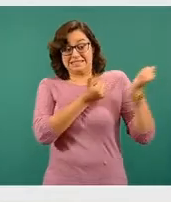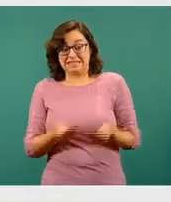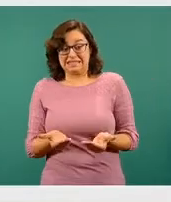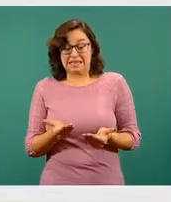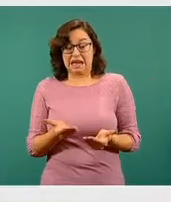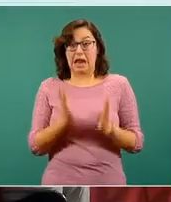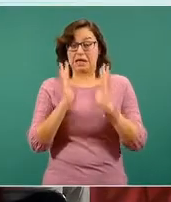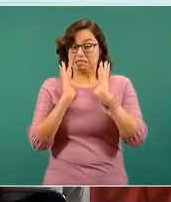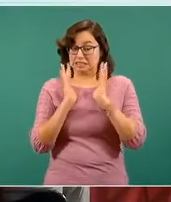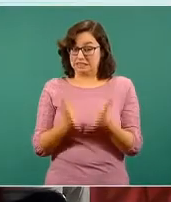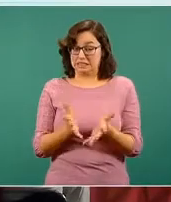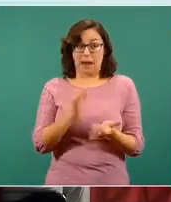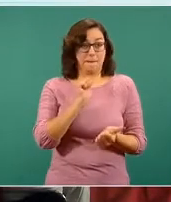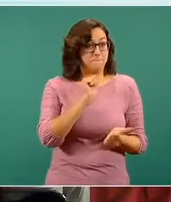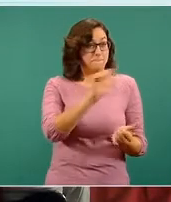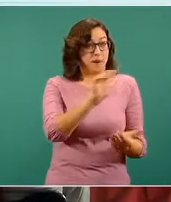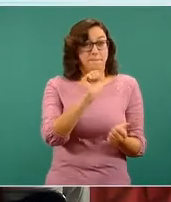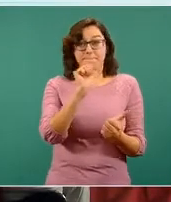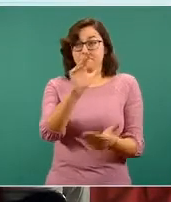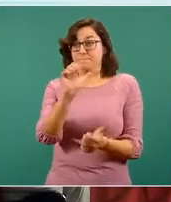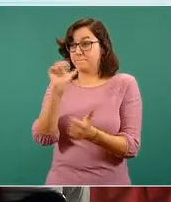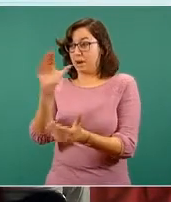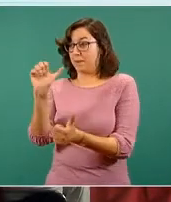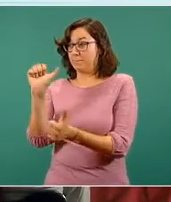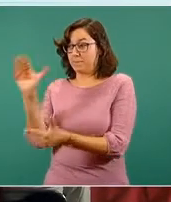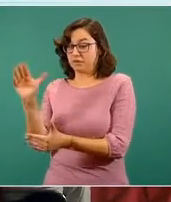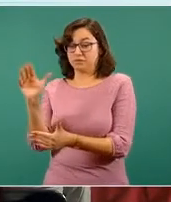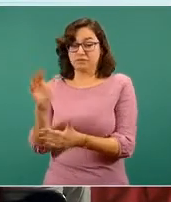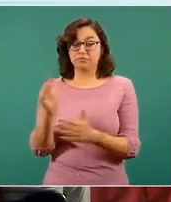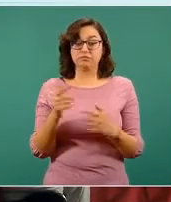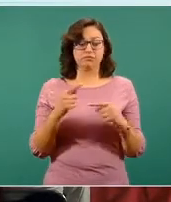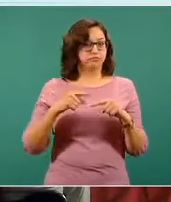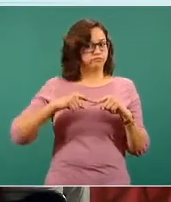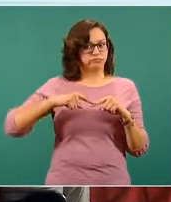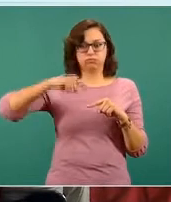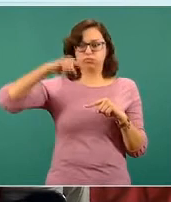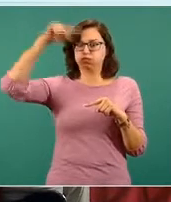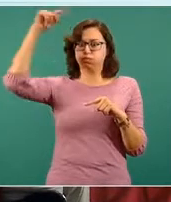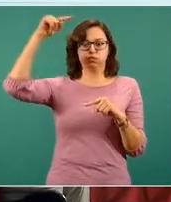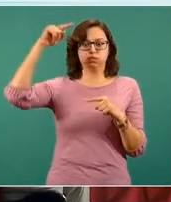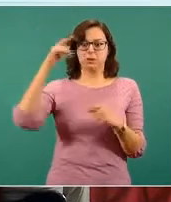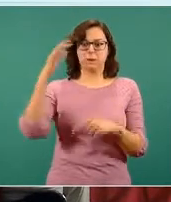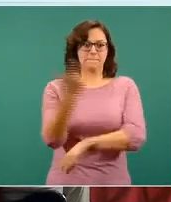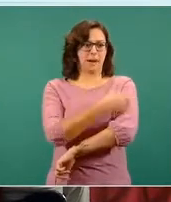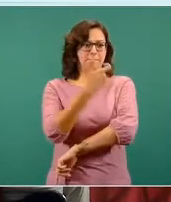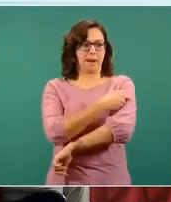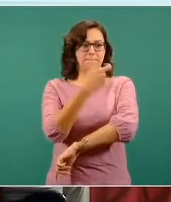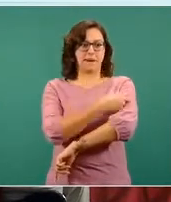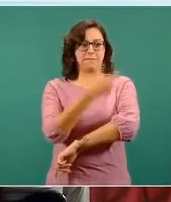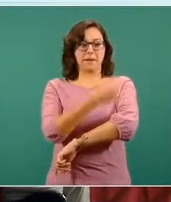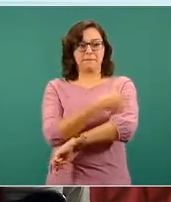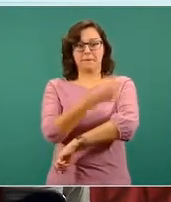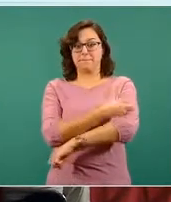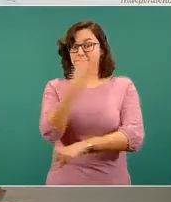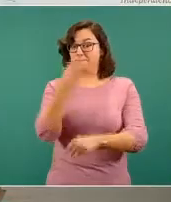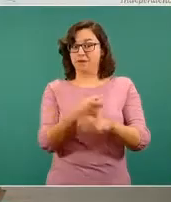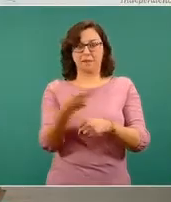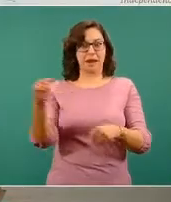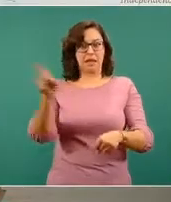ya físicamente en la localidad se va agotando, se va agotando, se va agotando y por lo tanto en el segundo día